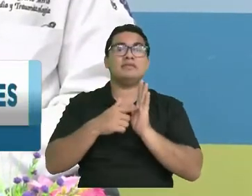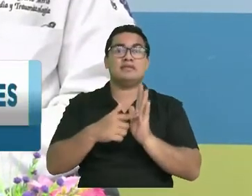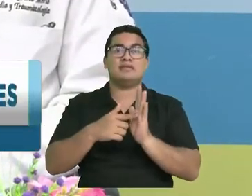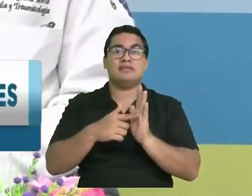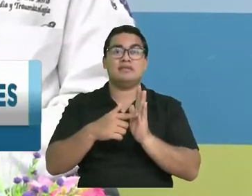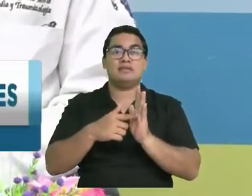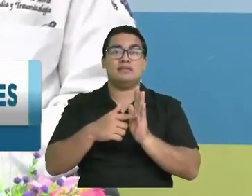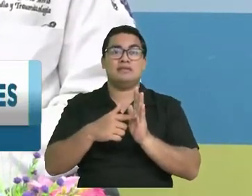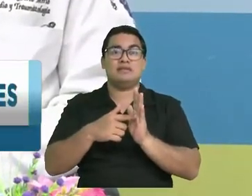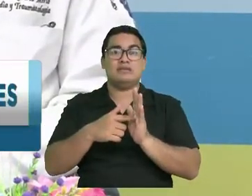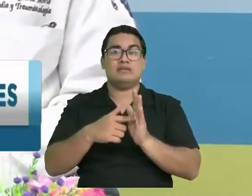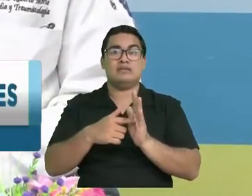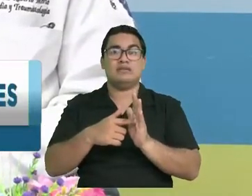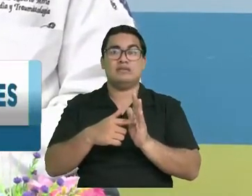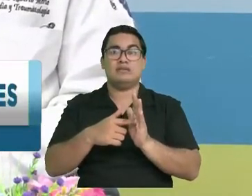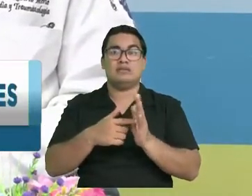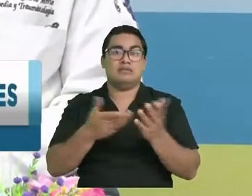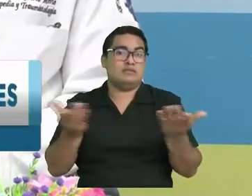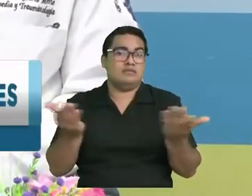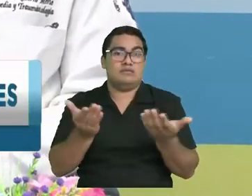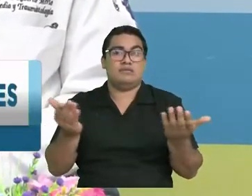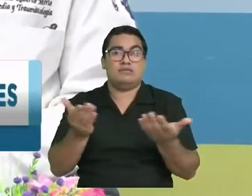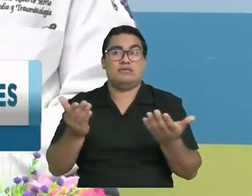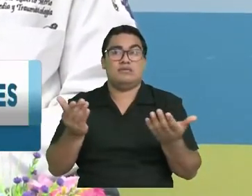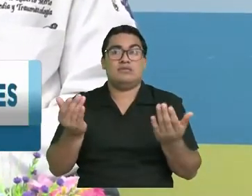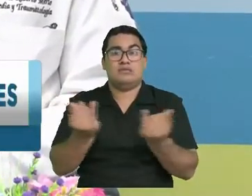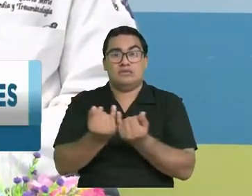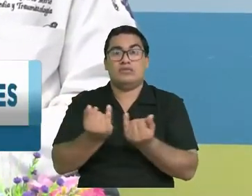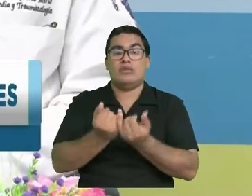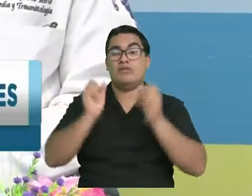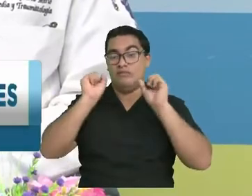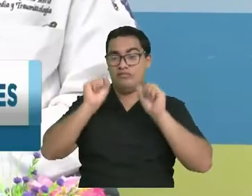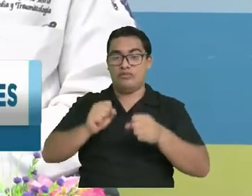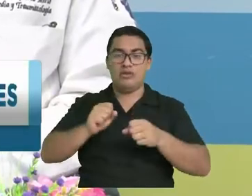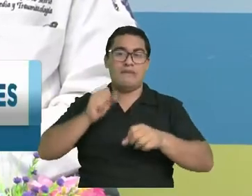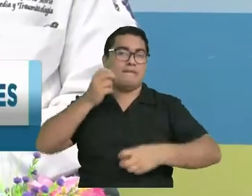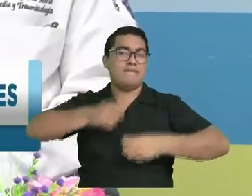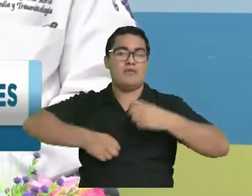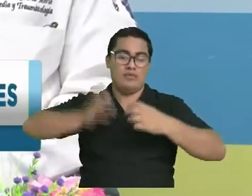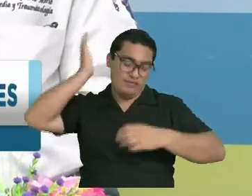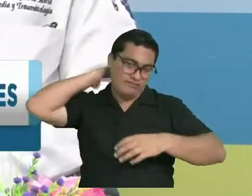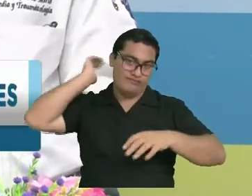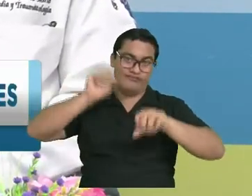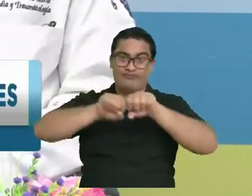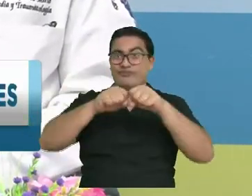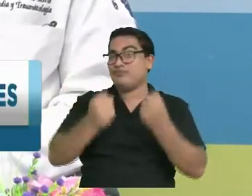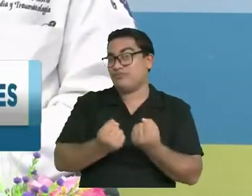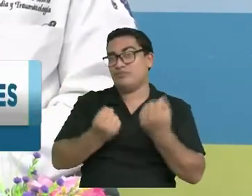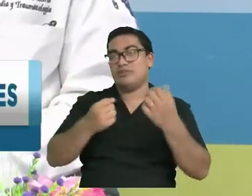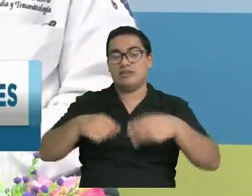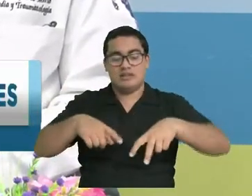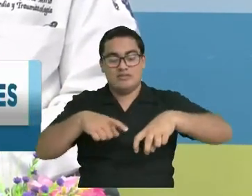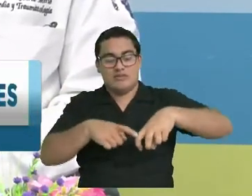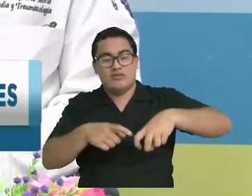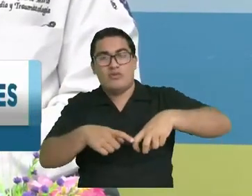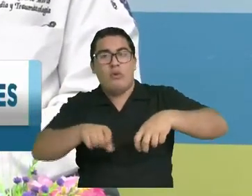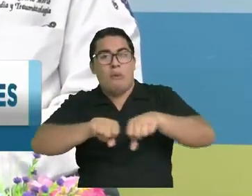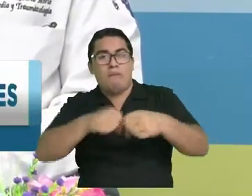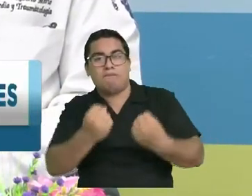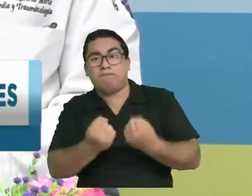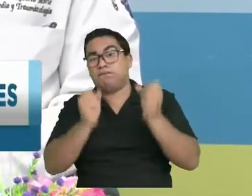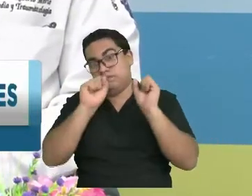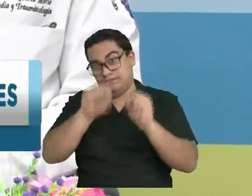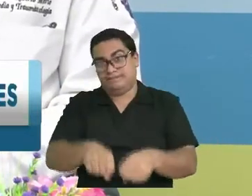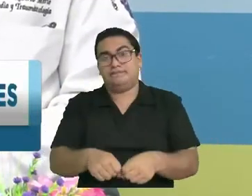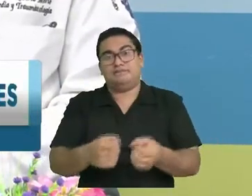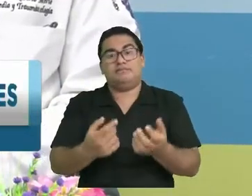pueden perfectamente torcer un tobillo e inclusive fracturarse. Porque una lesión de tobillo no solo queda en un esguince,